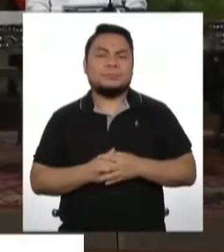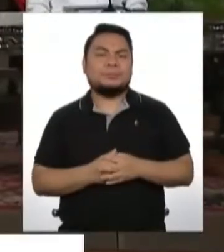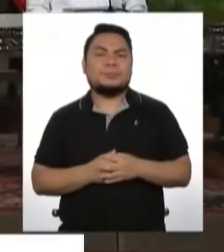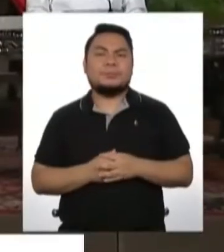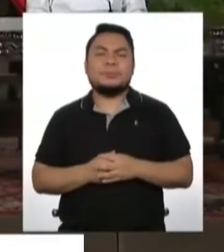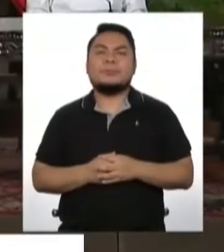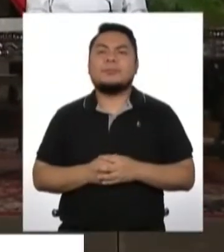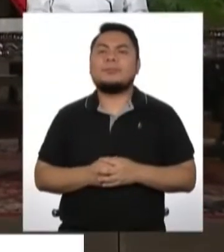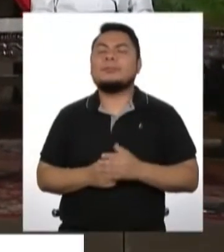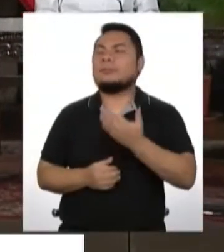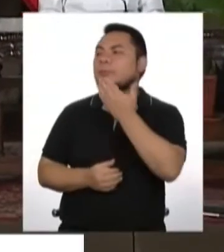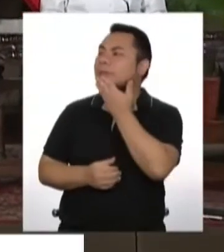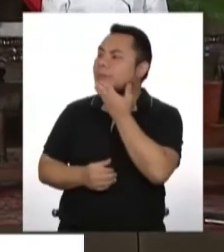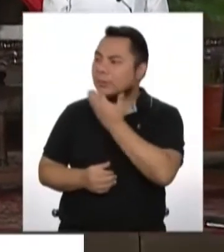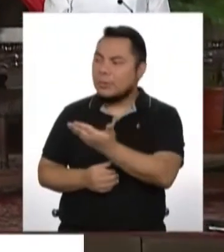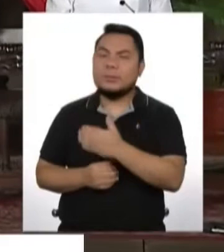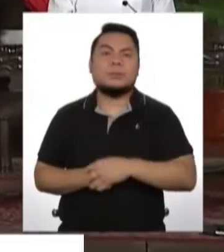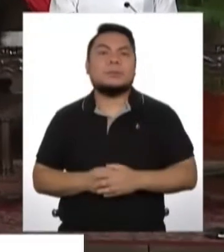Gracias,